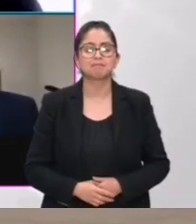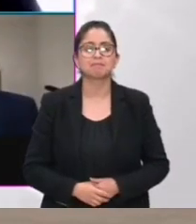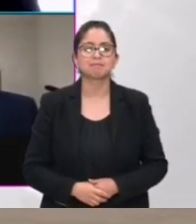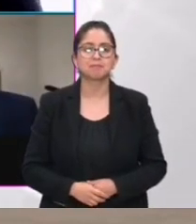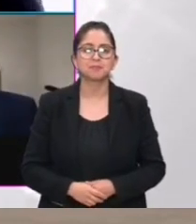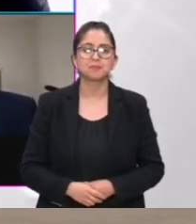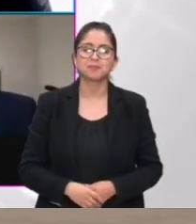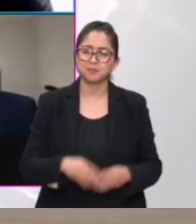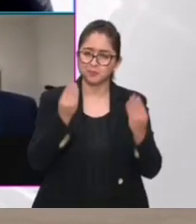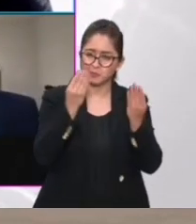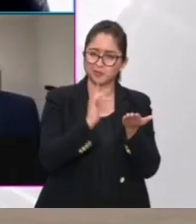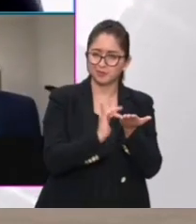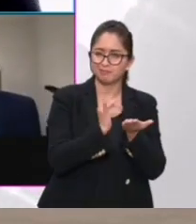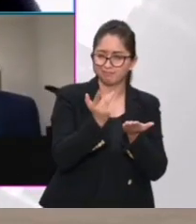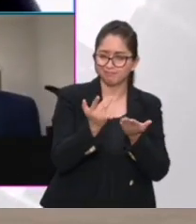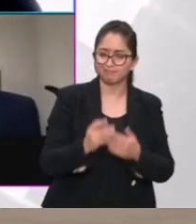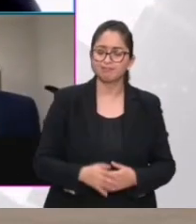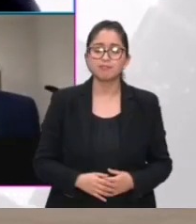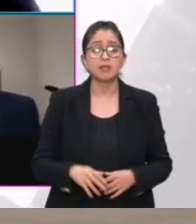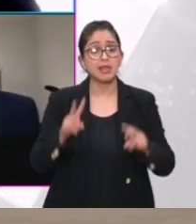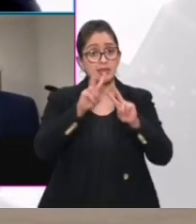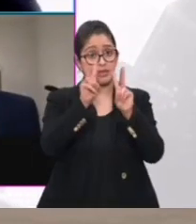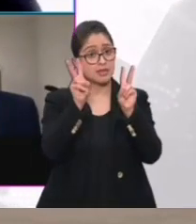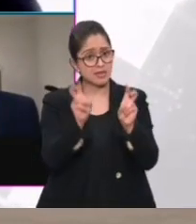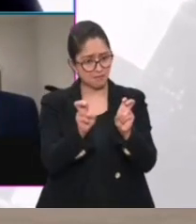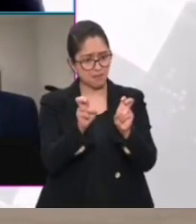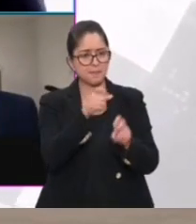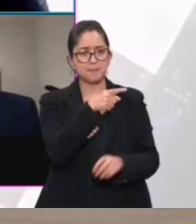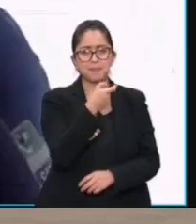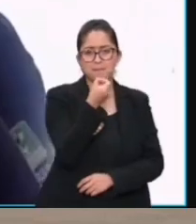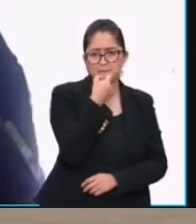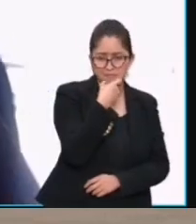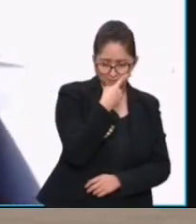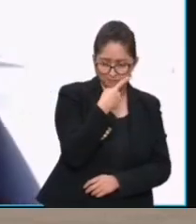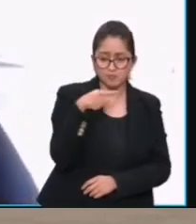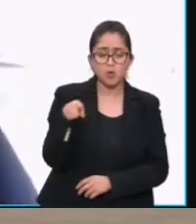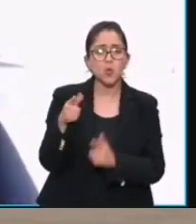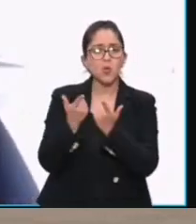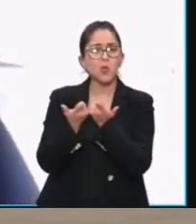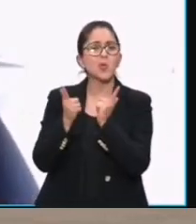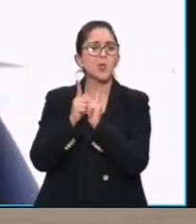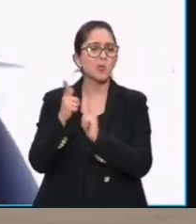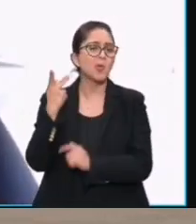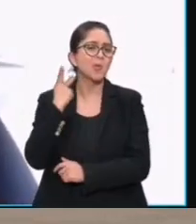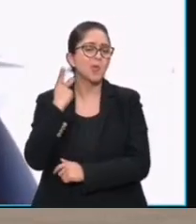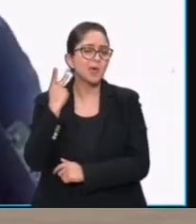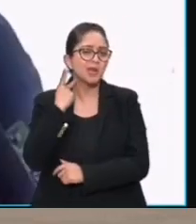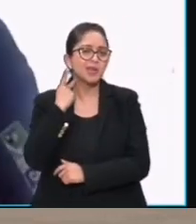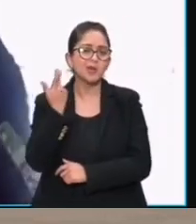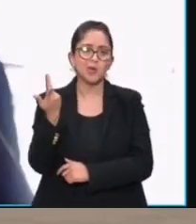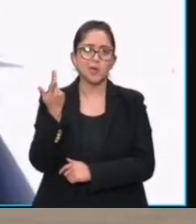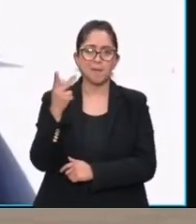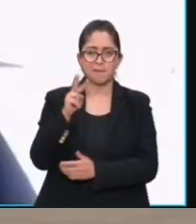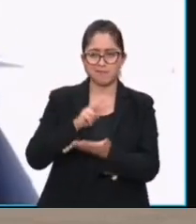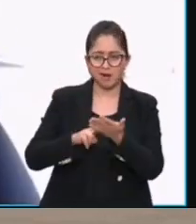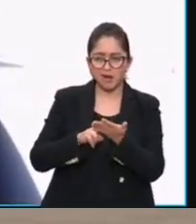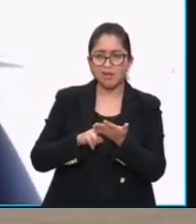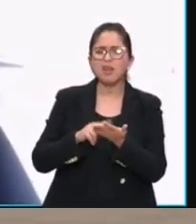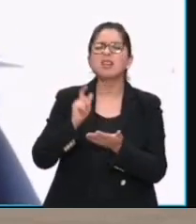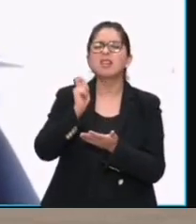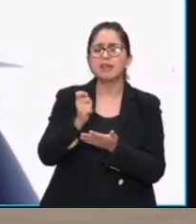Muchas gracias. En el tema de abastecimiento de medicamentos, para el Partido Verde es muy importante trabajar como una